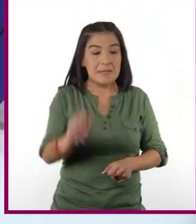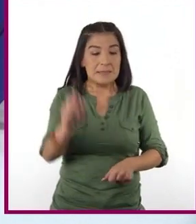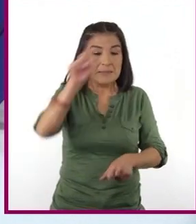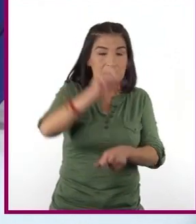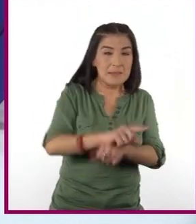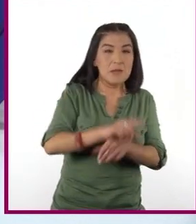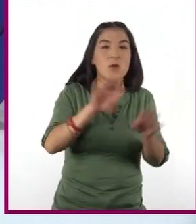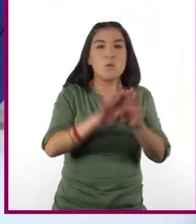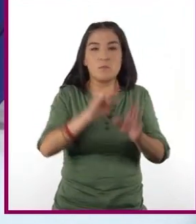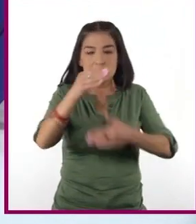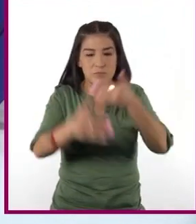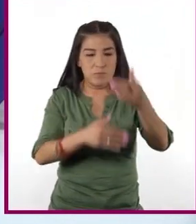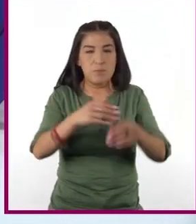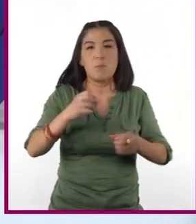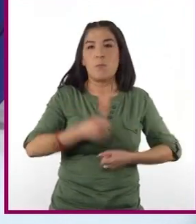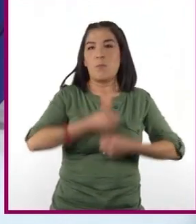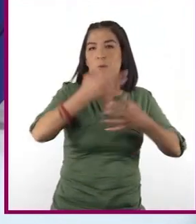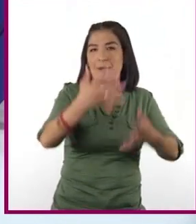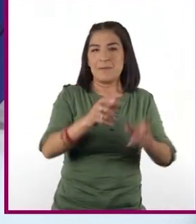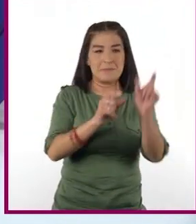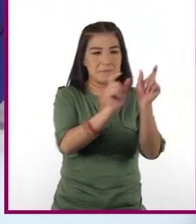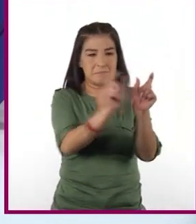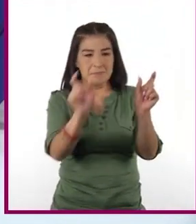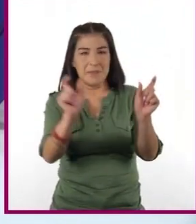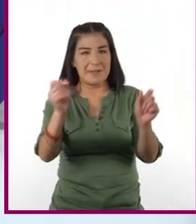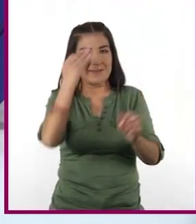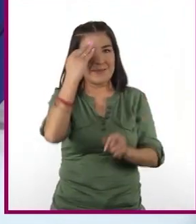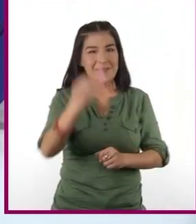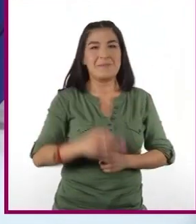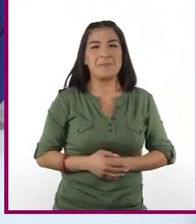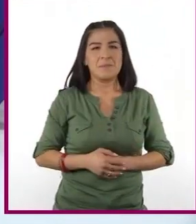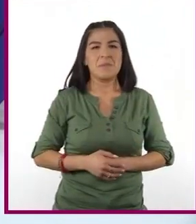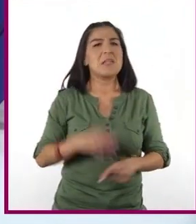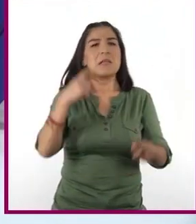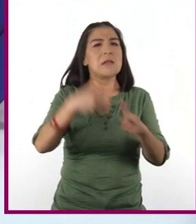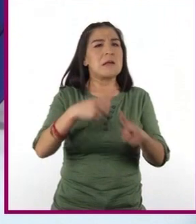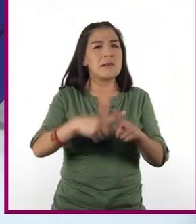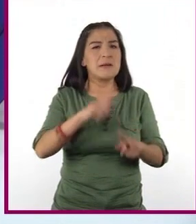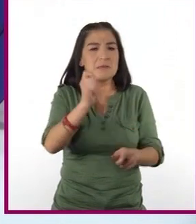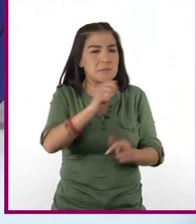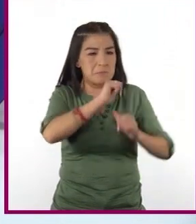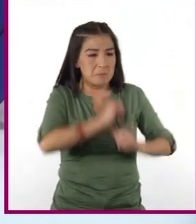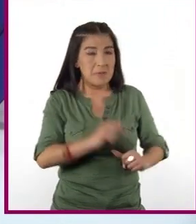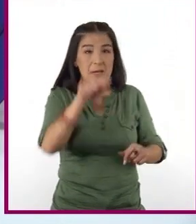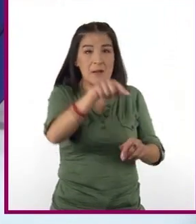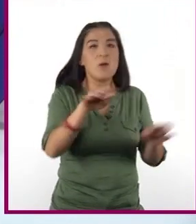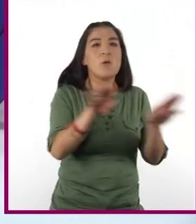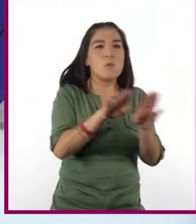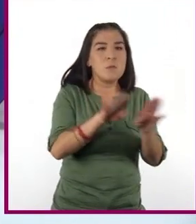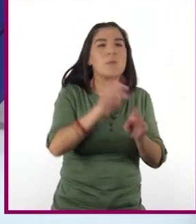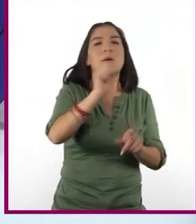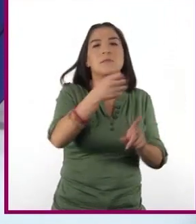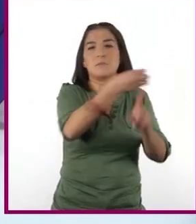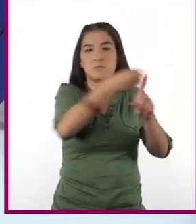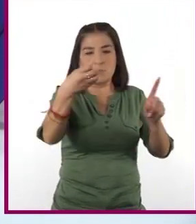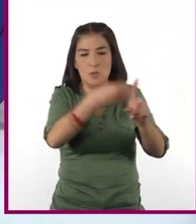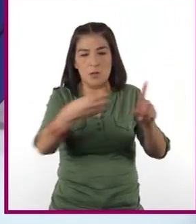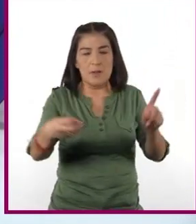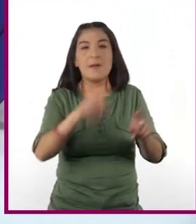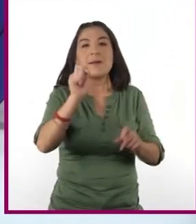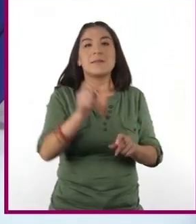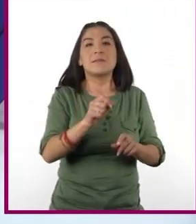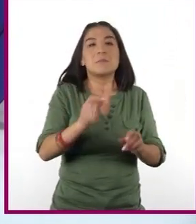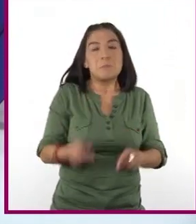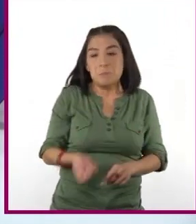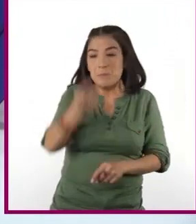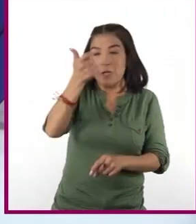elaboró esos poemas. Muy bien. Quien realizó esta antología se dio a la tarea de organizar los poemas conforme fueron